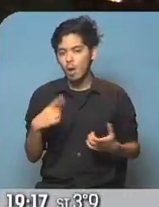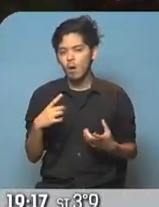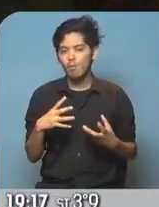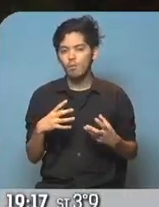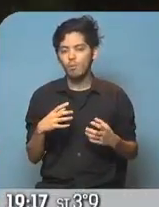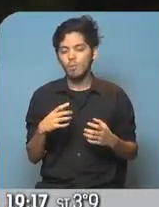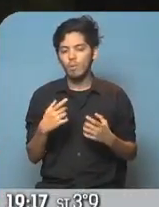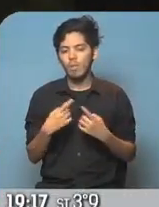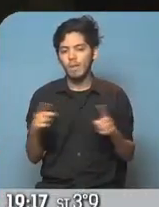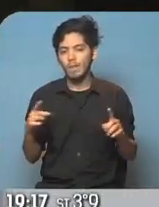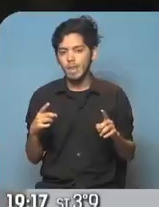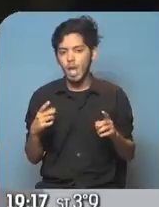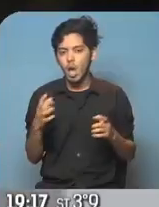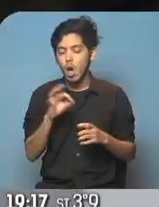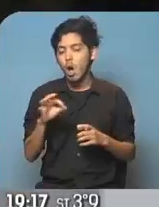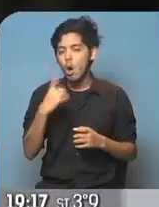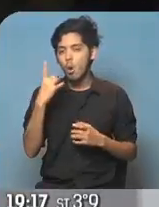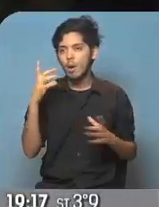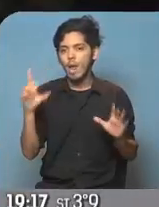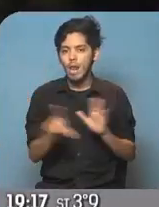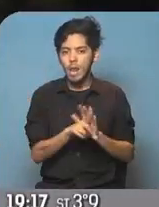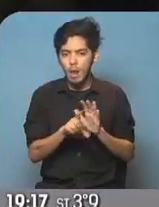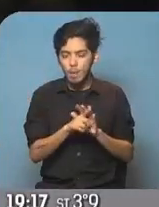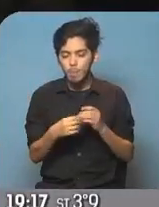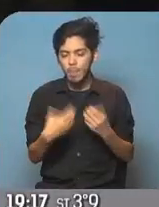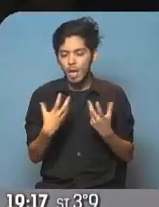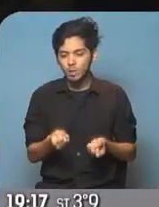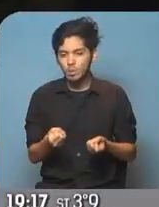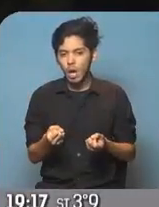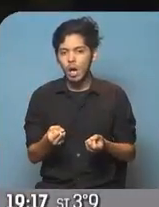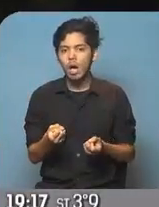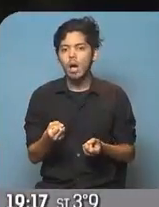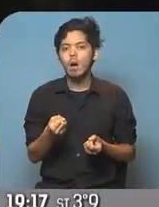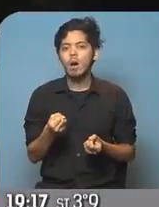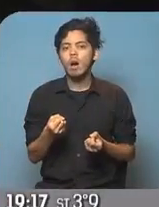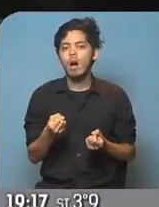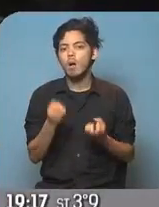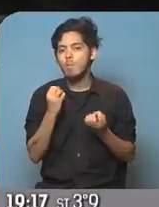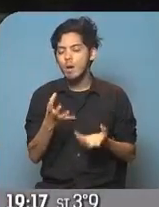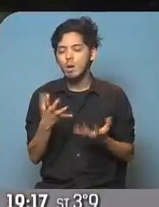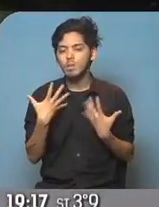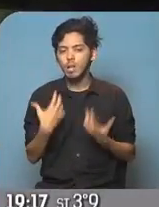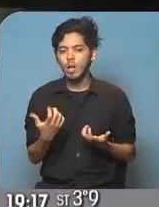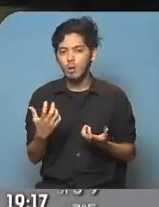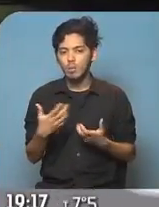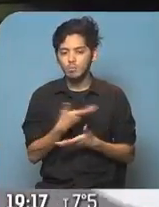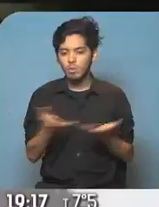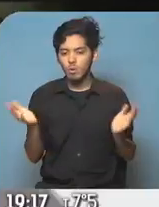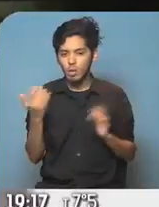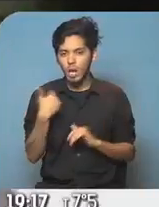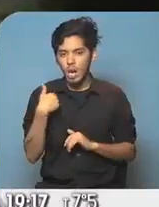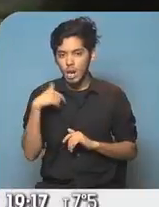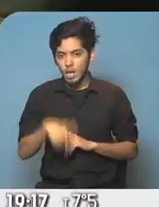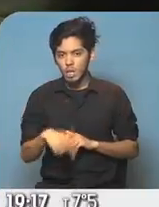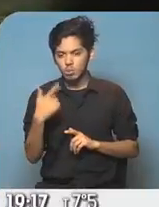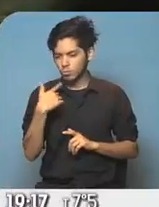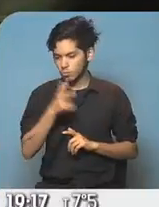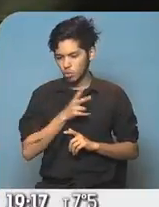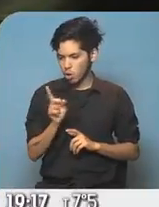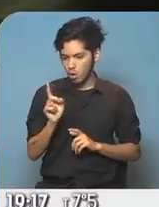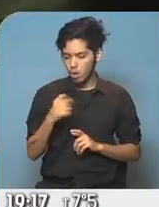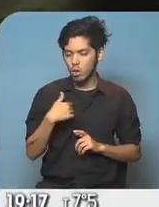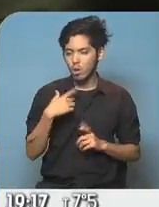era o una ley que de alguna manera ayudaba a mejorar la salud pública de las mujeres en la Argentina. Esto no lo digo yo, lo dijeron